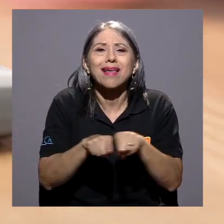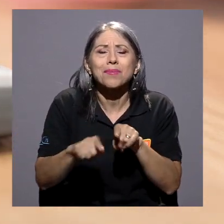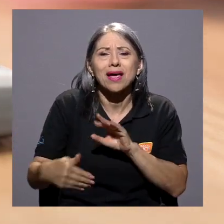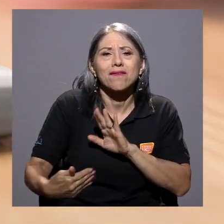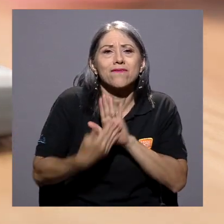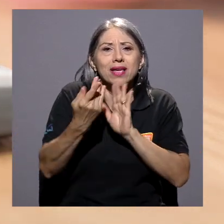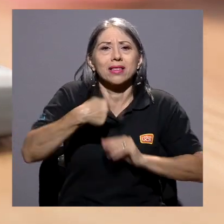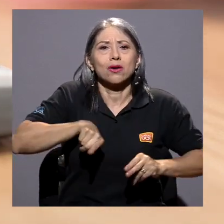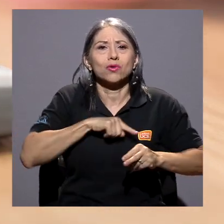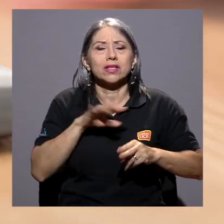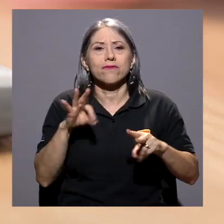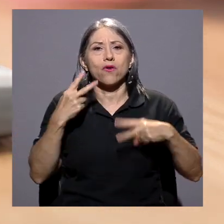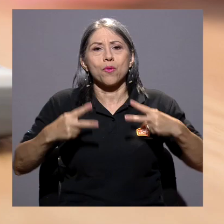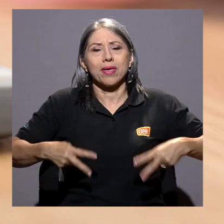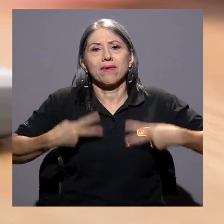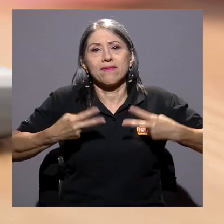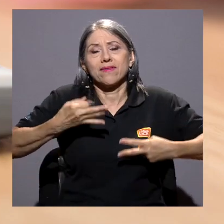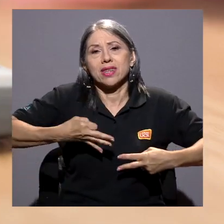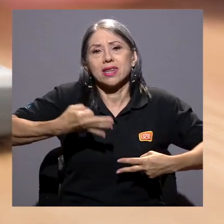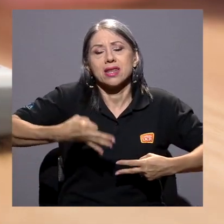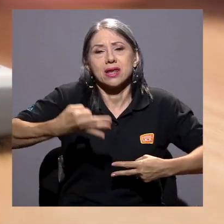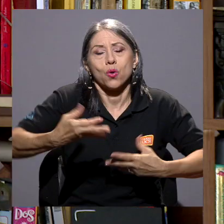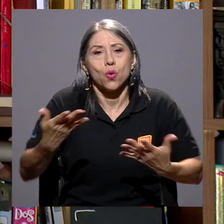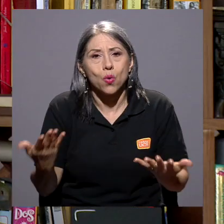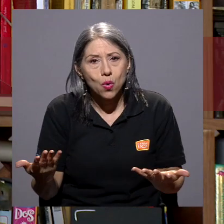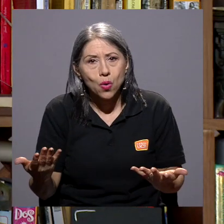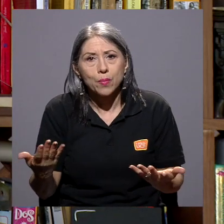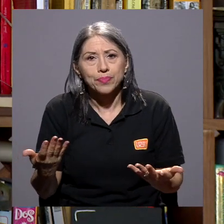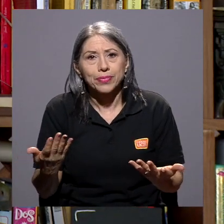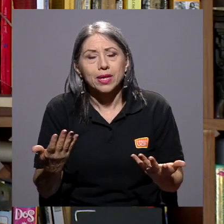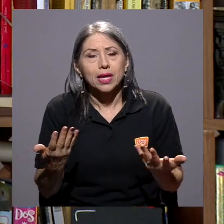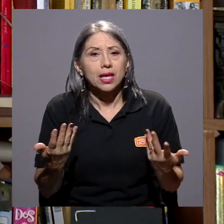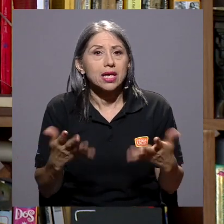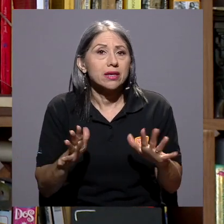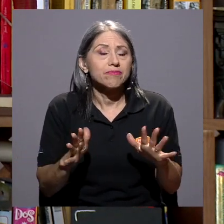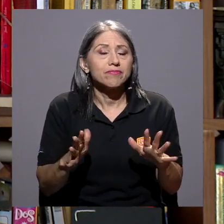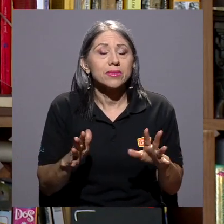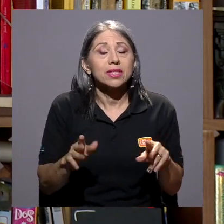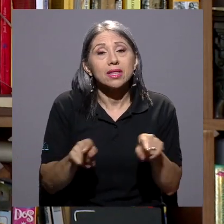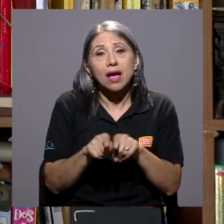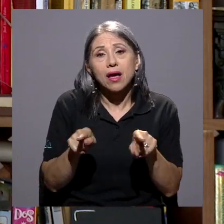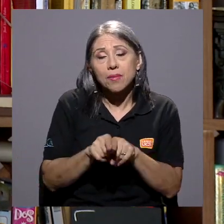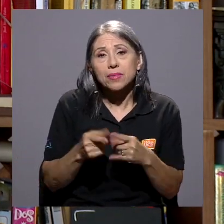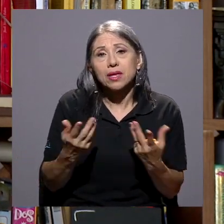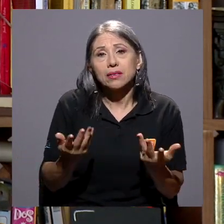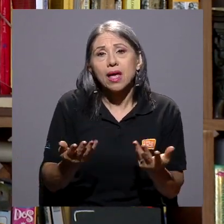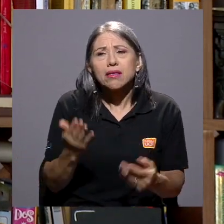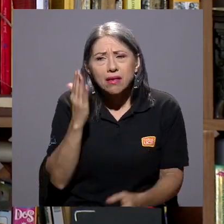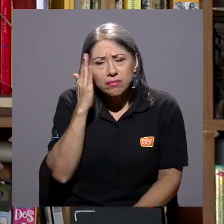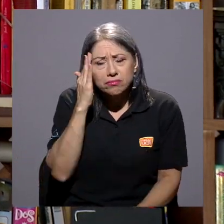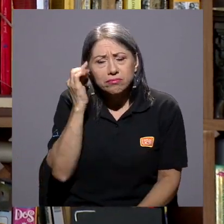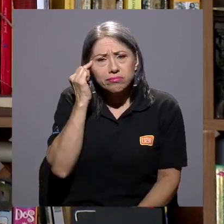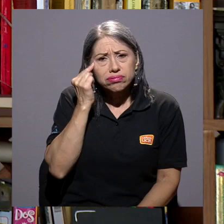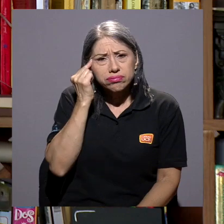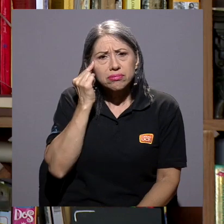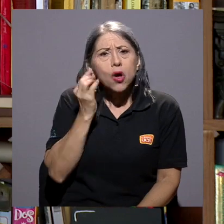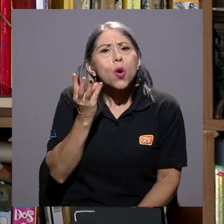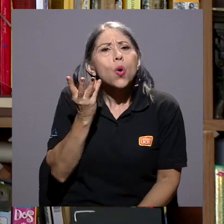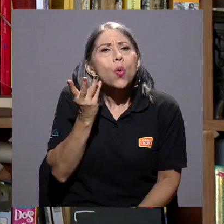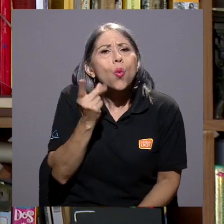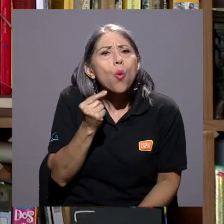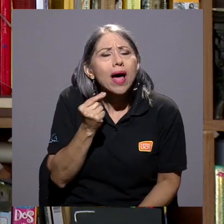también nuestra manera de vivir la cotidianidad y de valorar cuánto